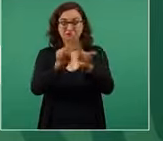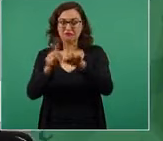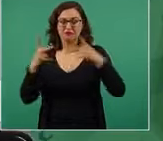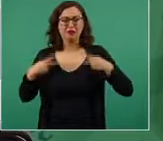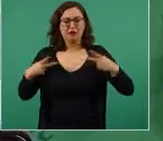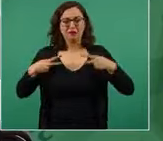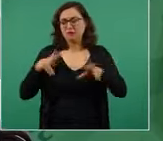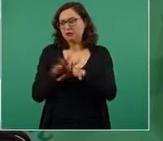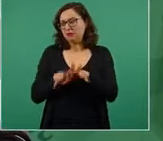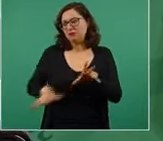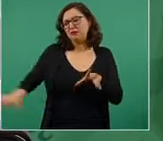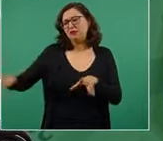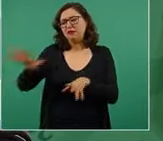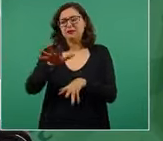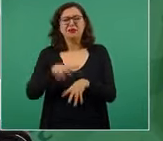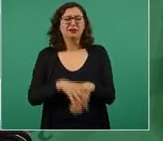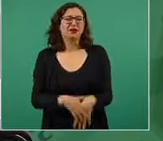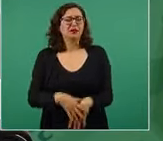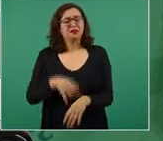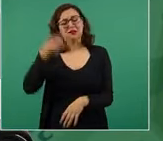credibilidad,